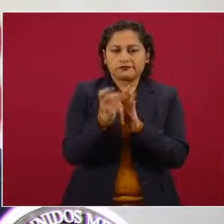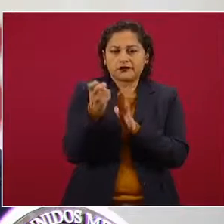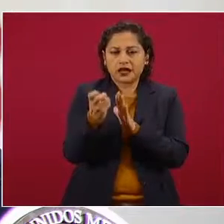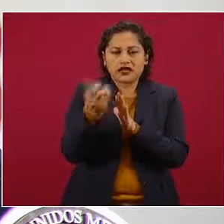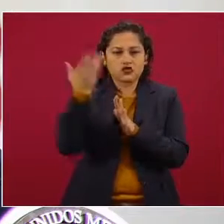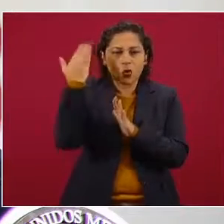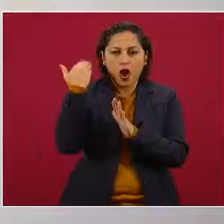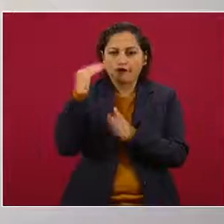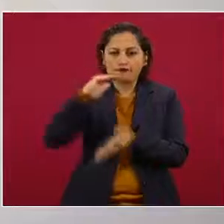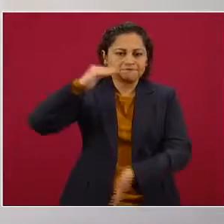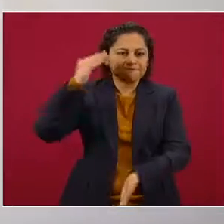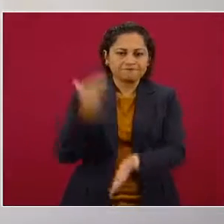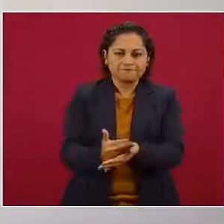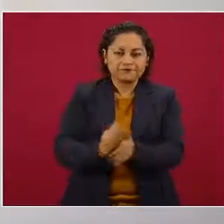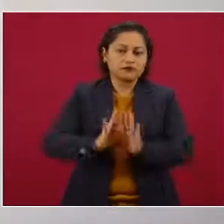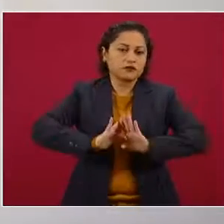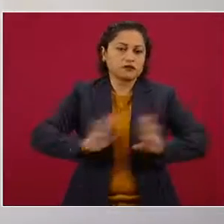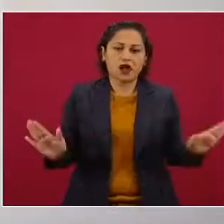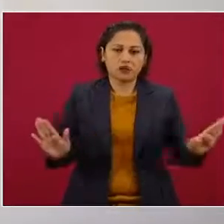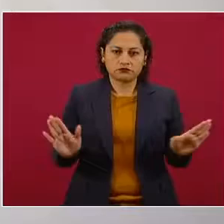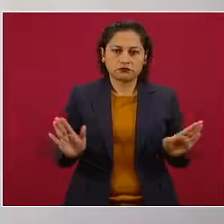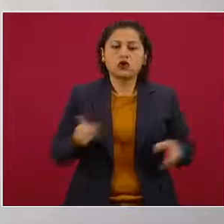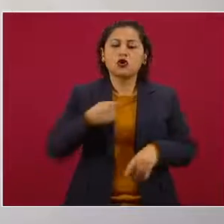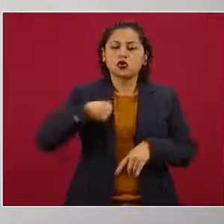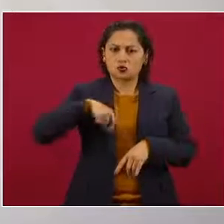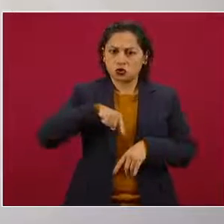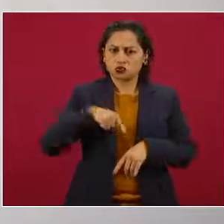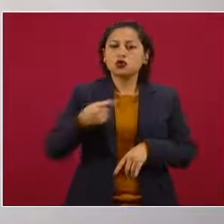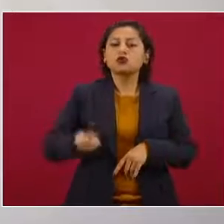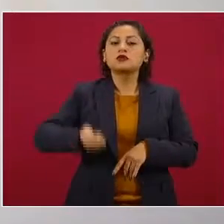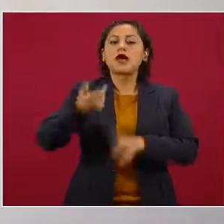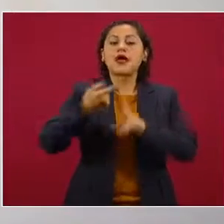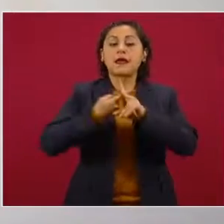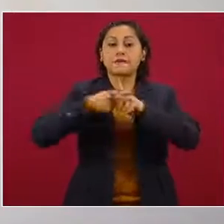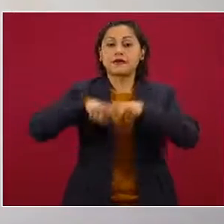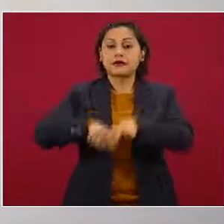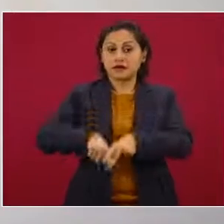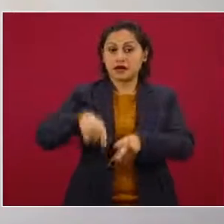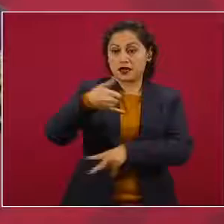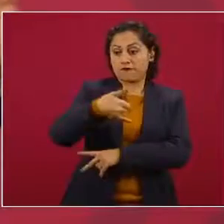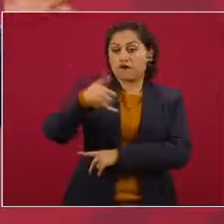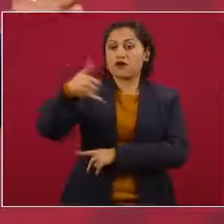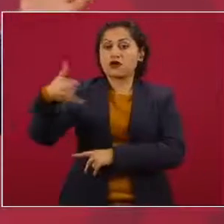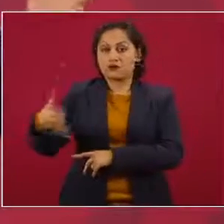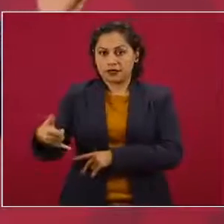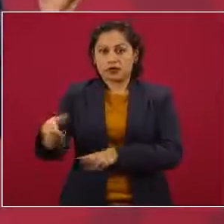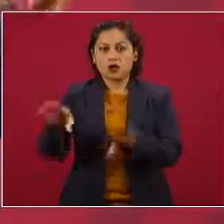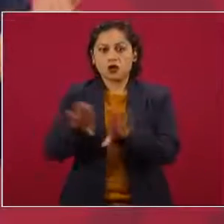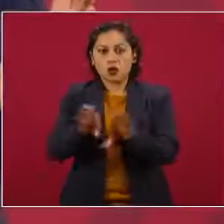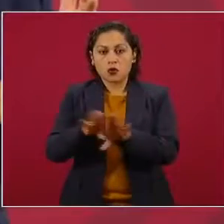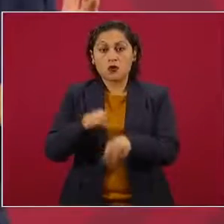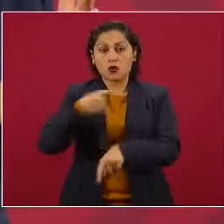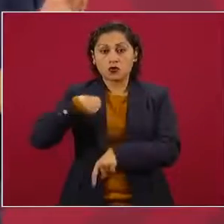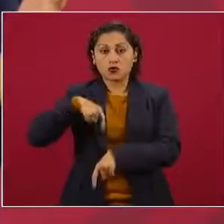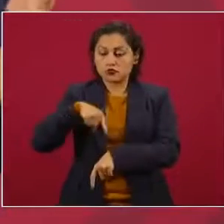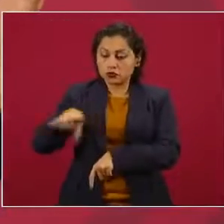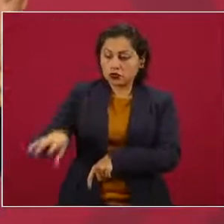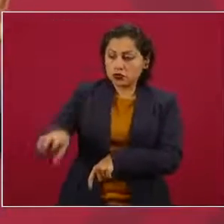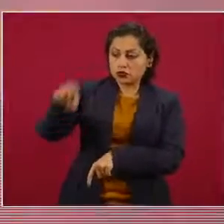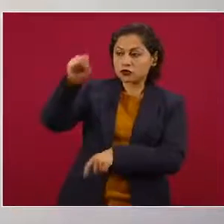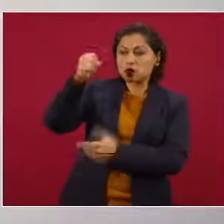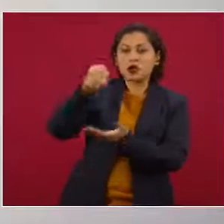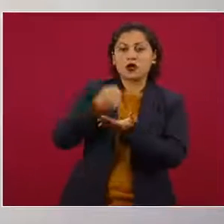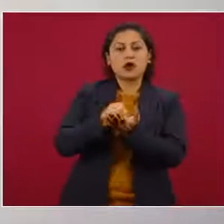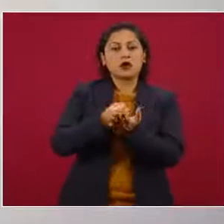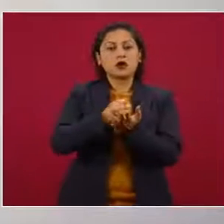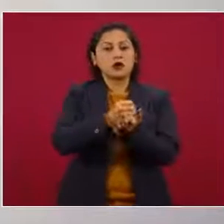Vamos a empezar con el Infonavit, pero se le entrega al trabajador y que el trabajador decida libremente si va a comprar un